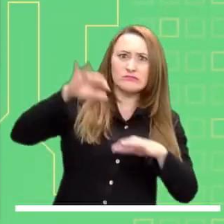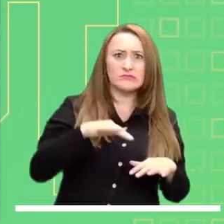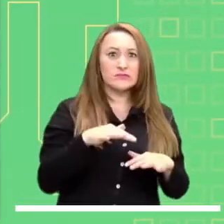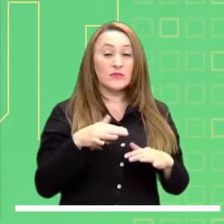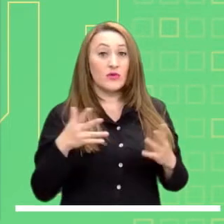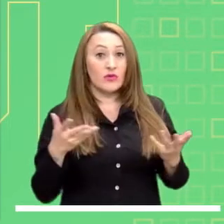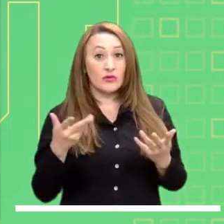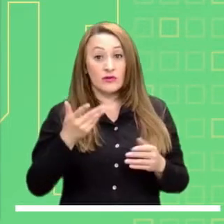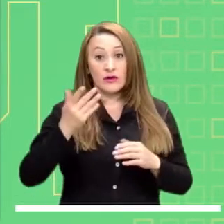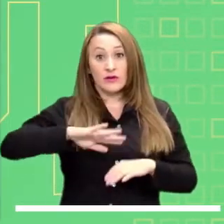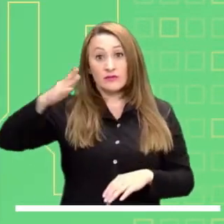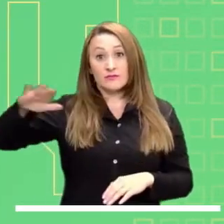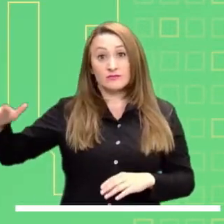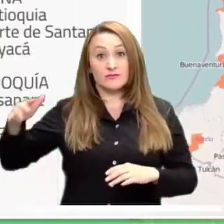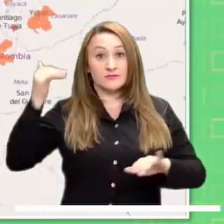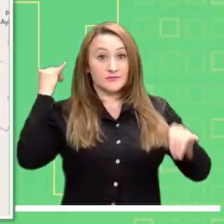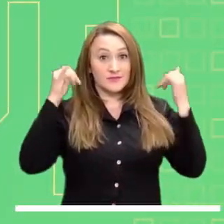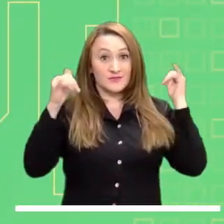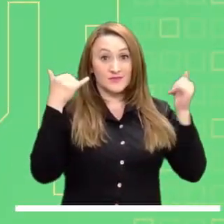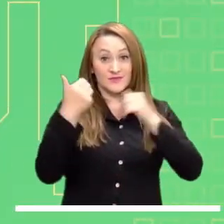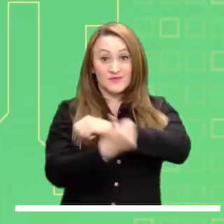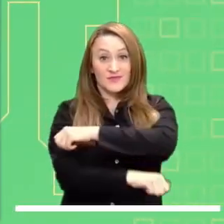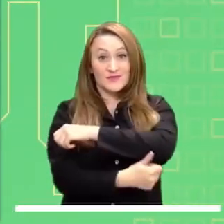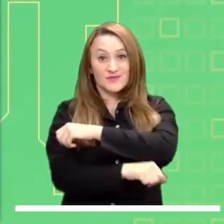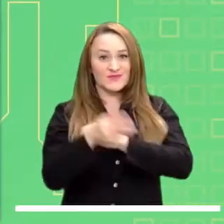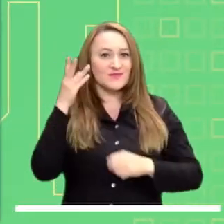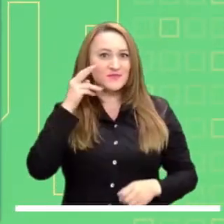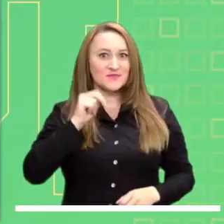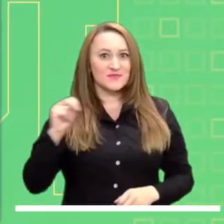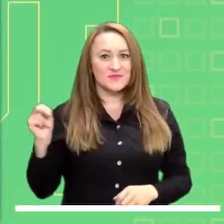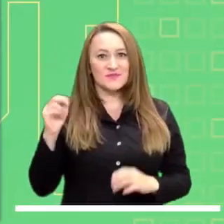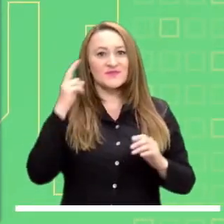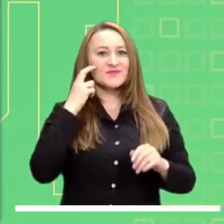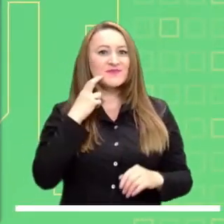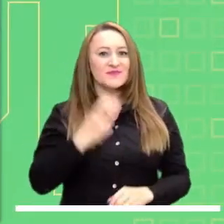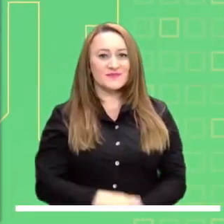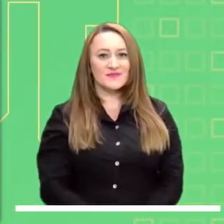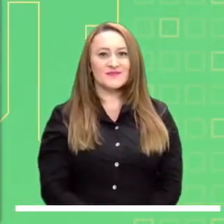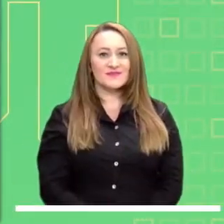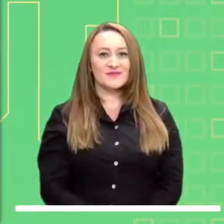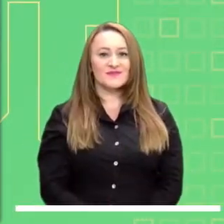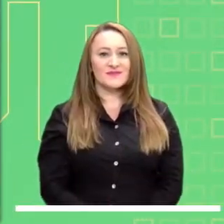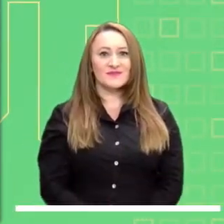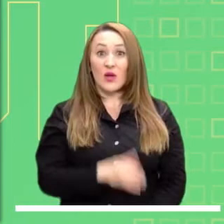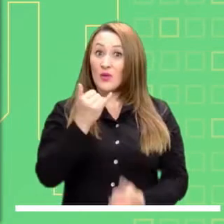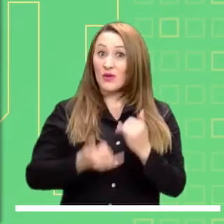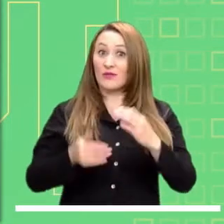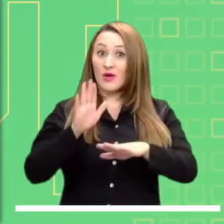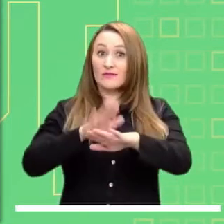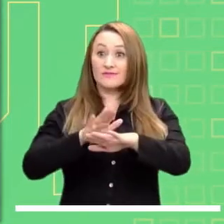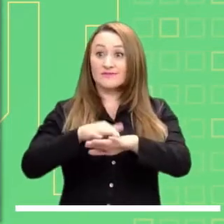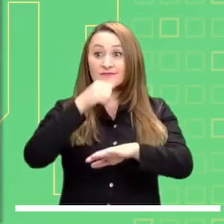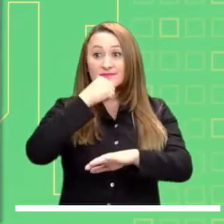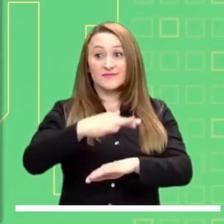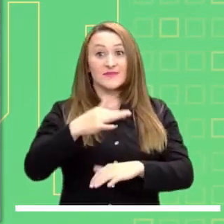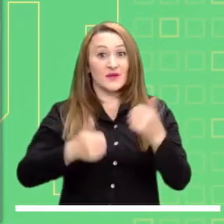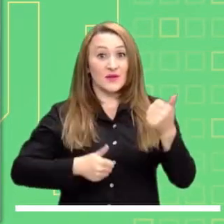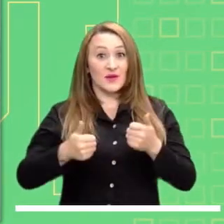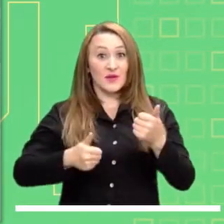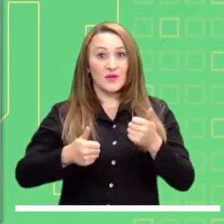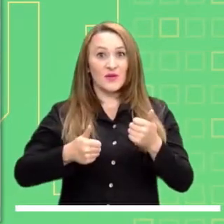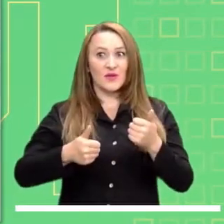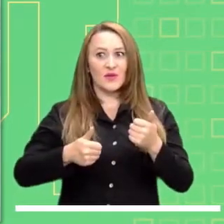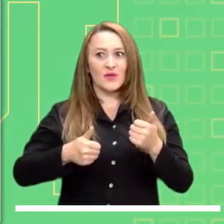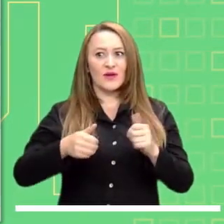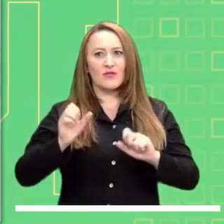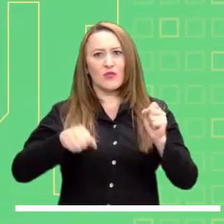de Huila. Alerta roja por probabilidad de deslizamientos de tierra en zonas inestables de Antioquia, Casanare, Boyacá,